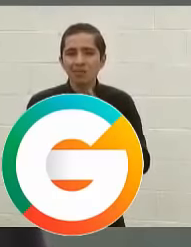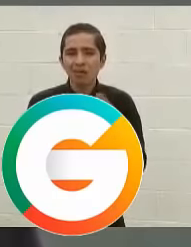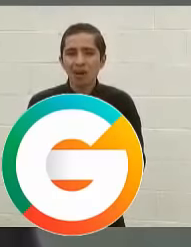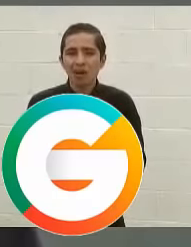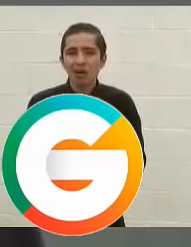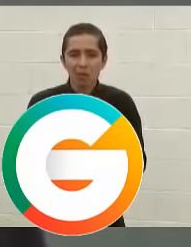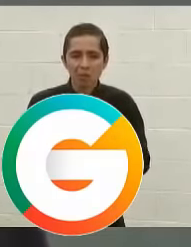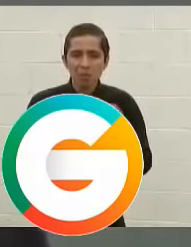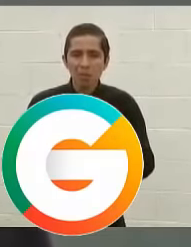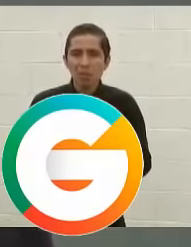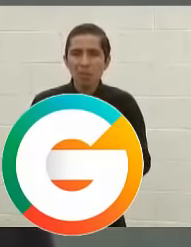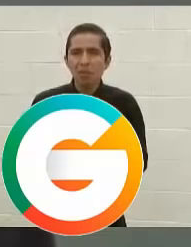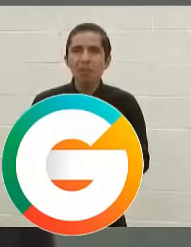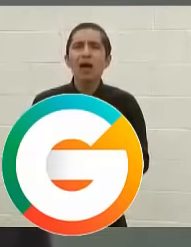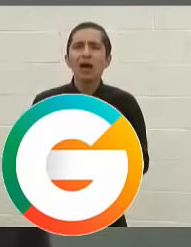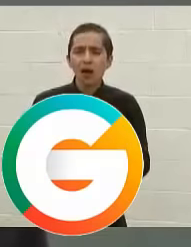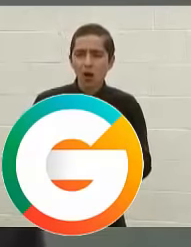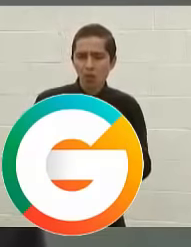fuego.